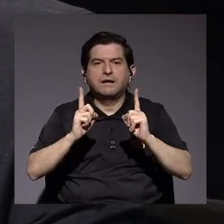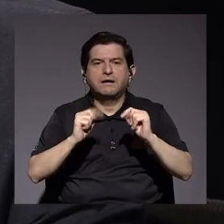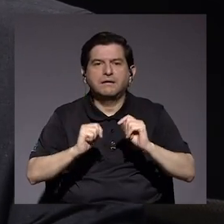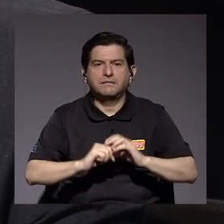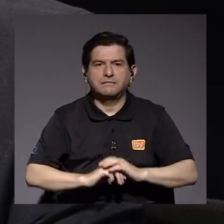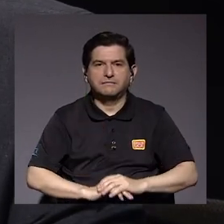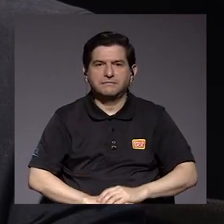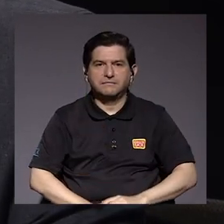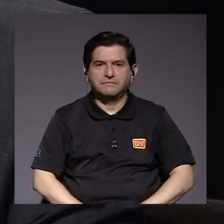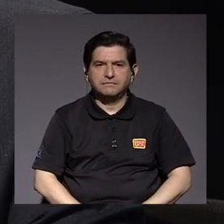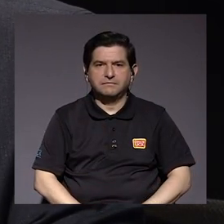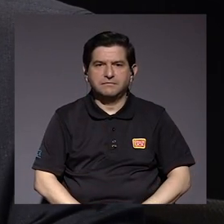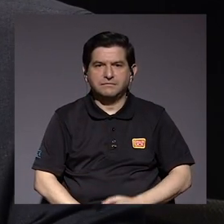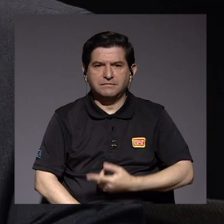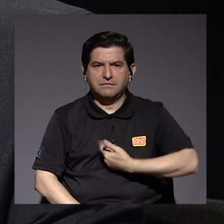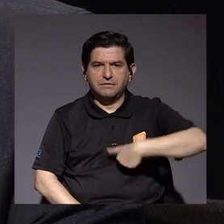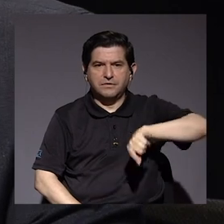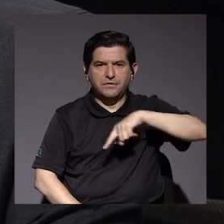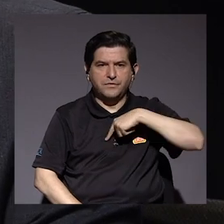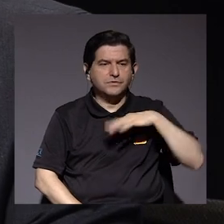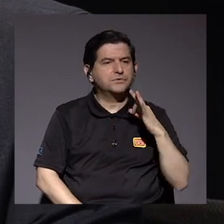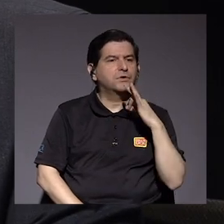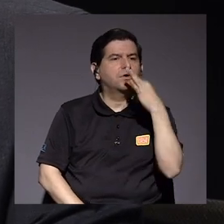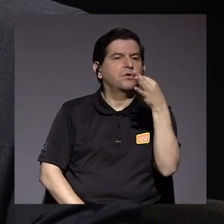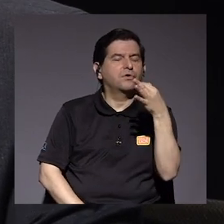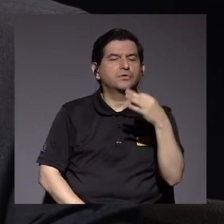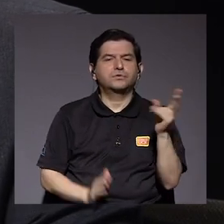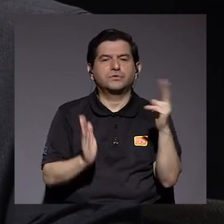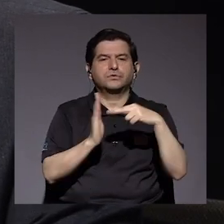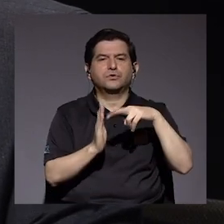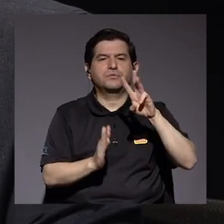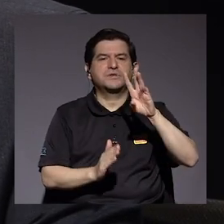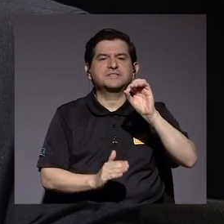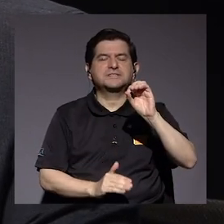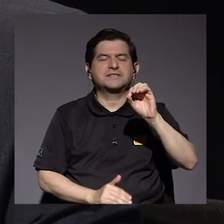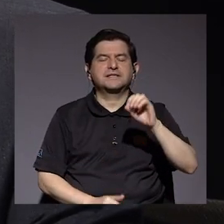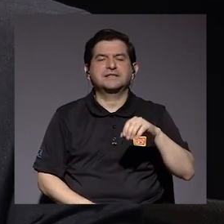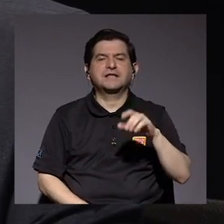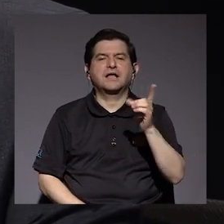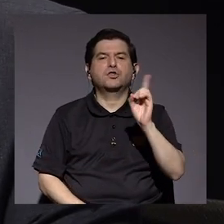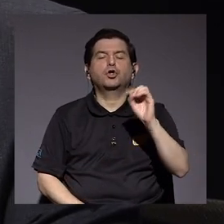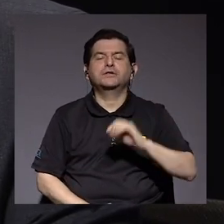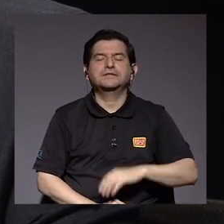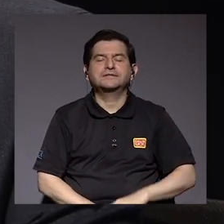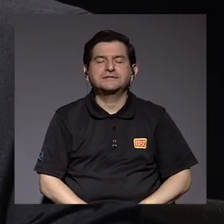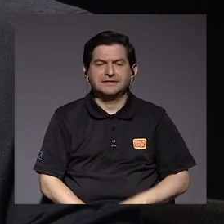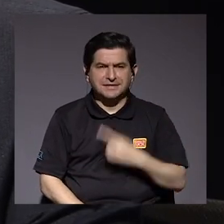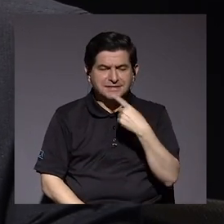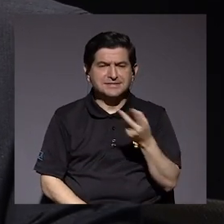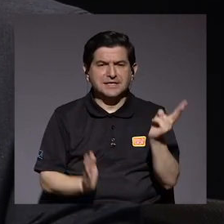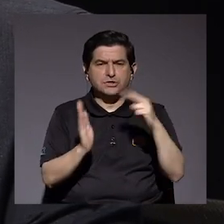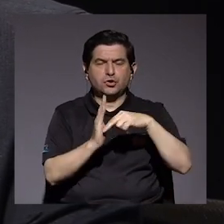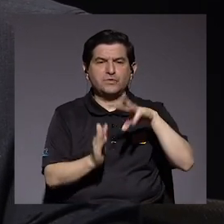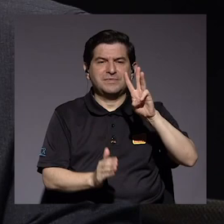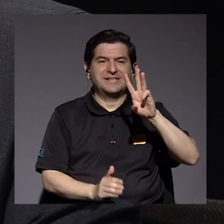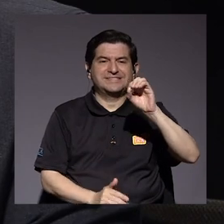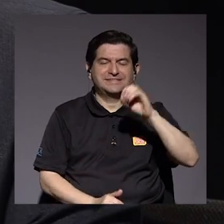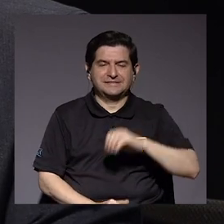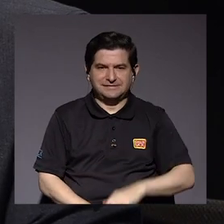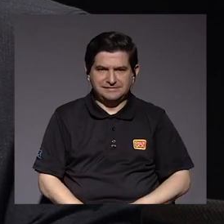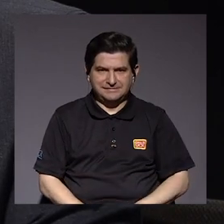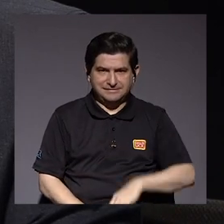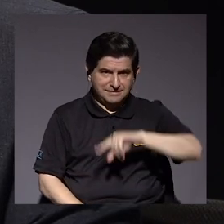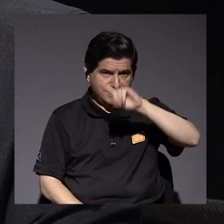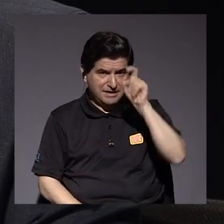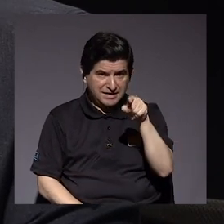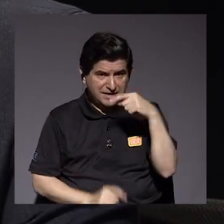es donde queremos estar en el 2060 y decir que en el 2060